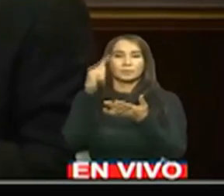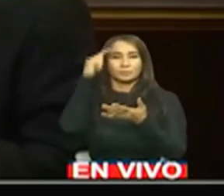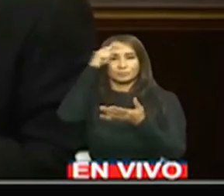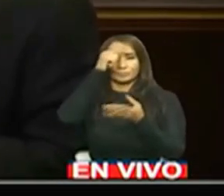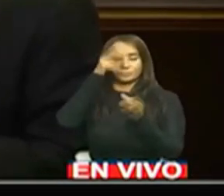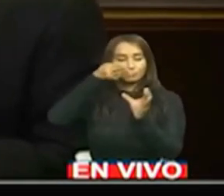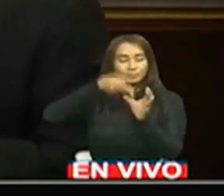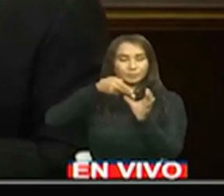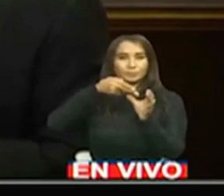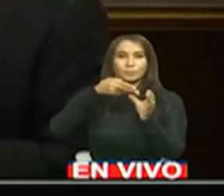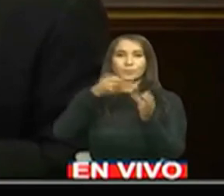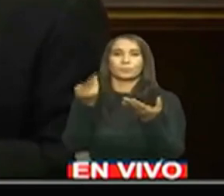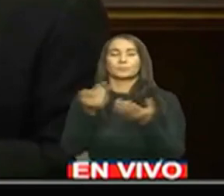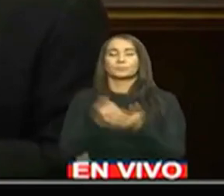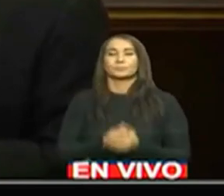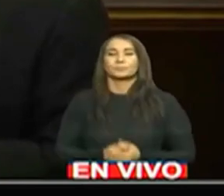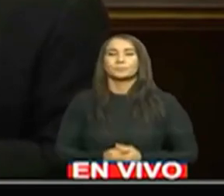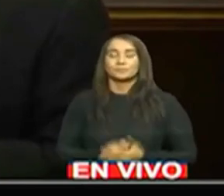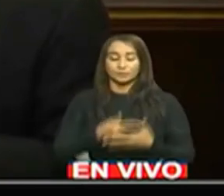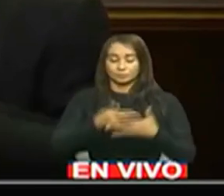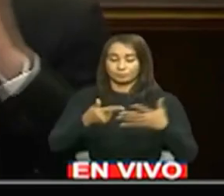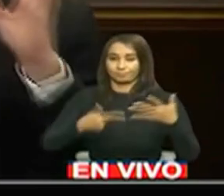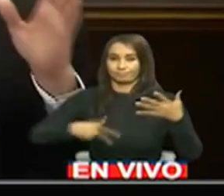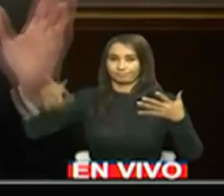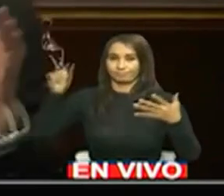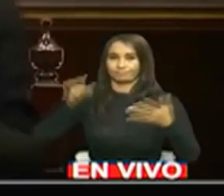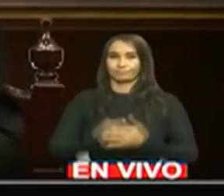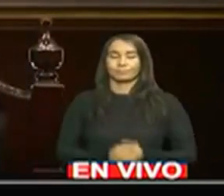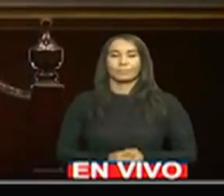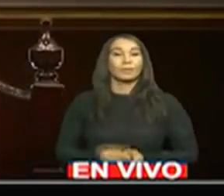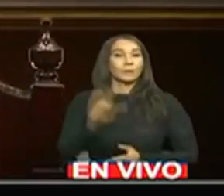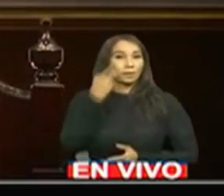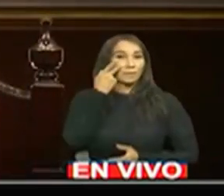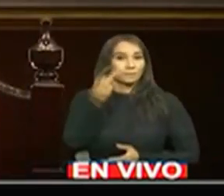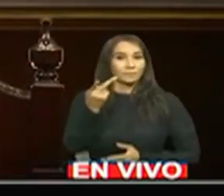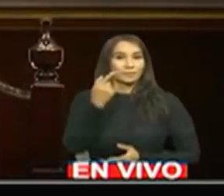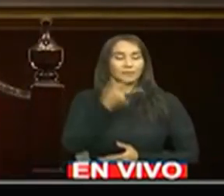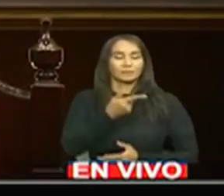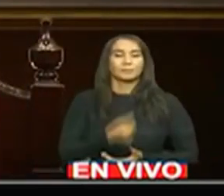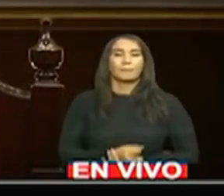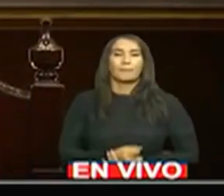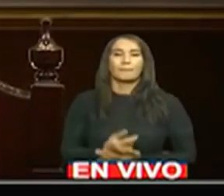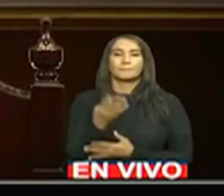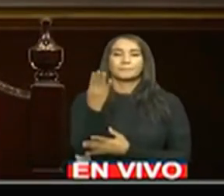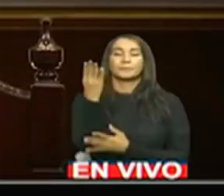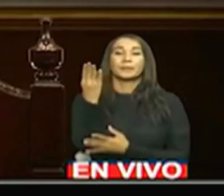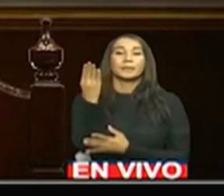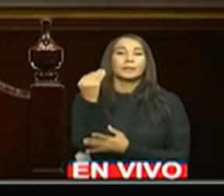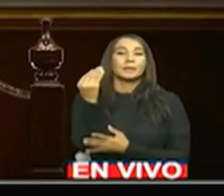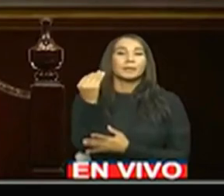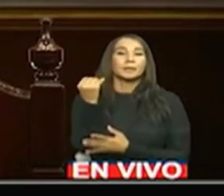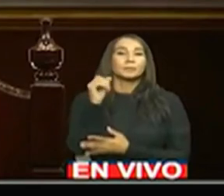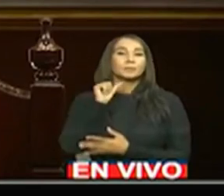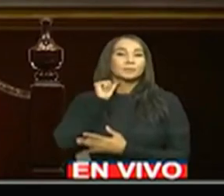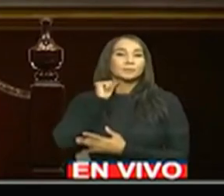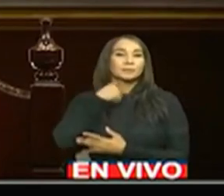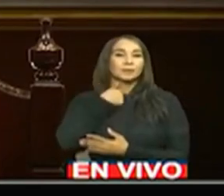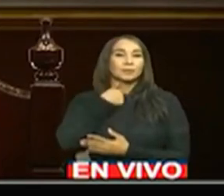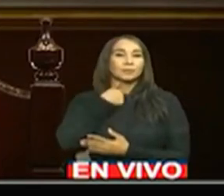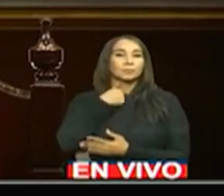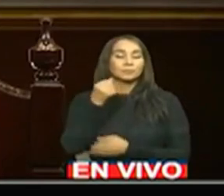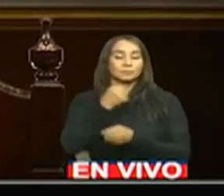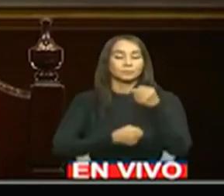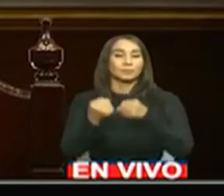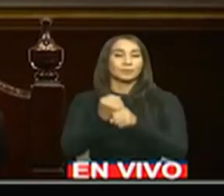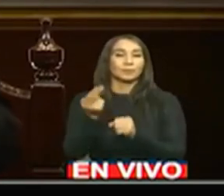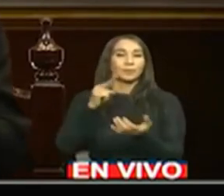petróleo y sus derivados. Y es bueno que escuchen esto. El 14 de agosto del